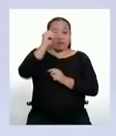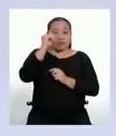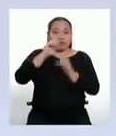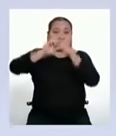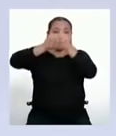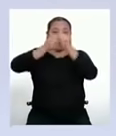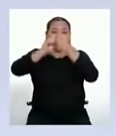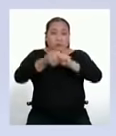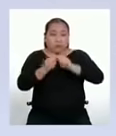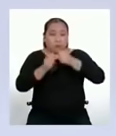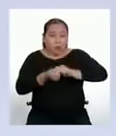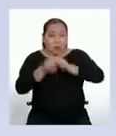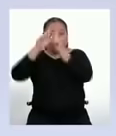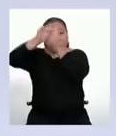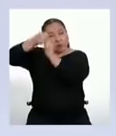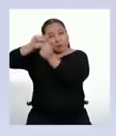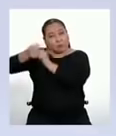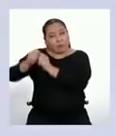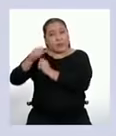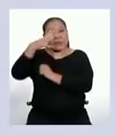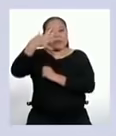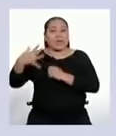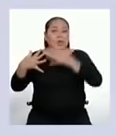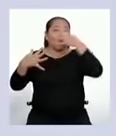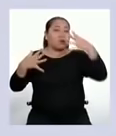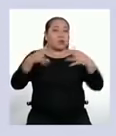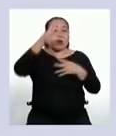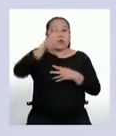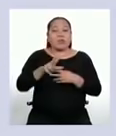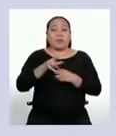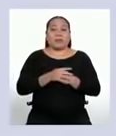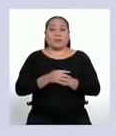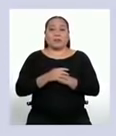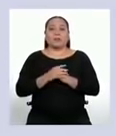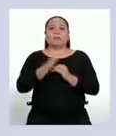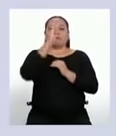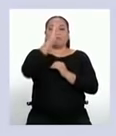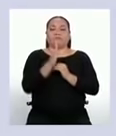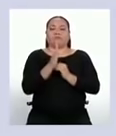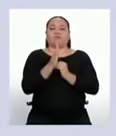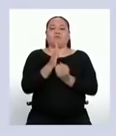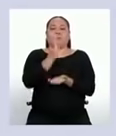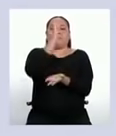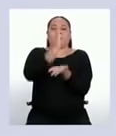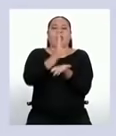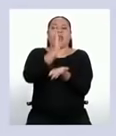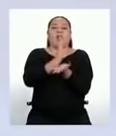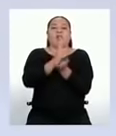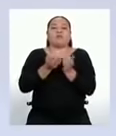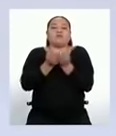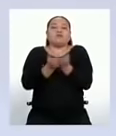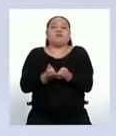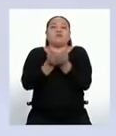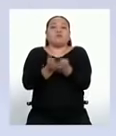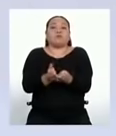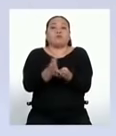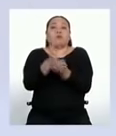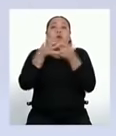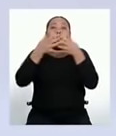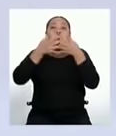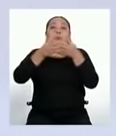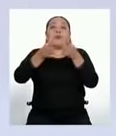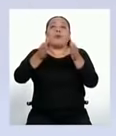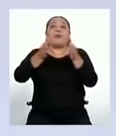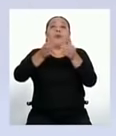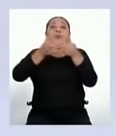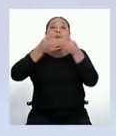nudos y de 5 nudos, y de esta forma podían instalar el mastín perpendicular a la plataforma de la embarcación. Pero para